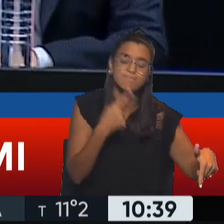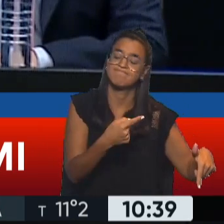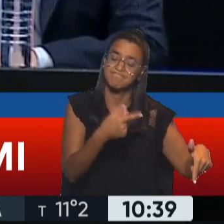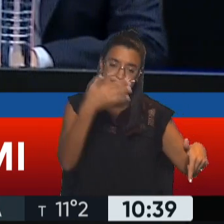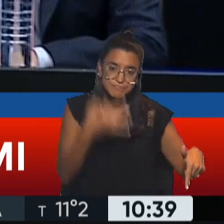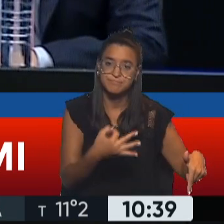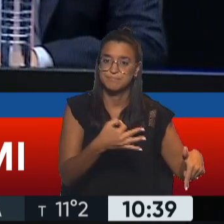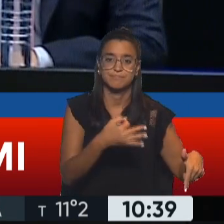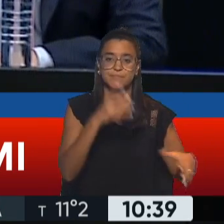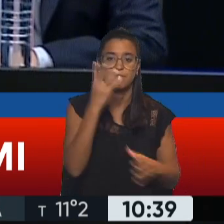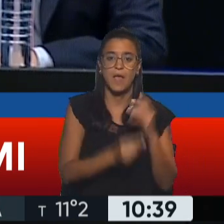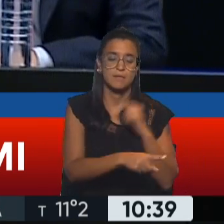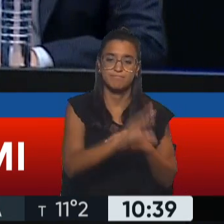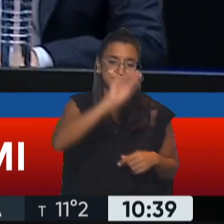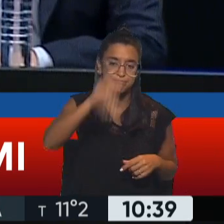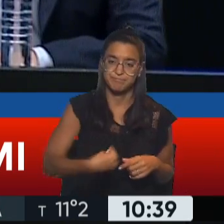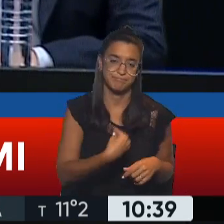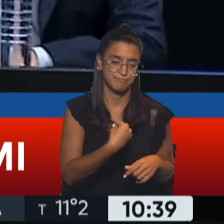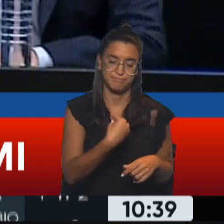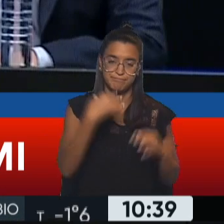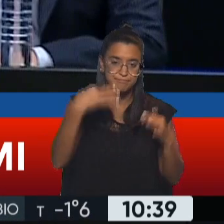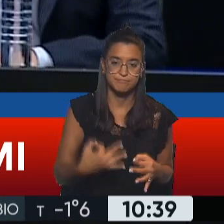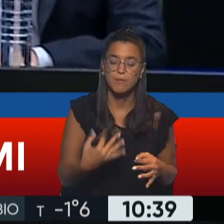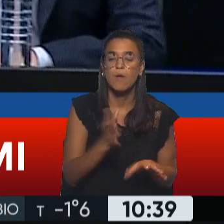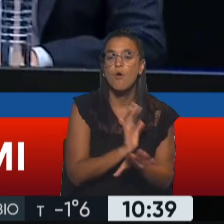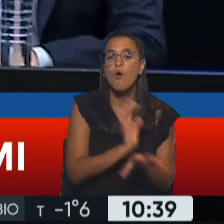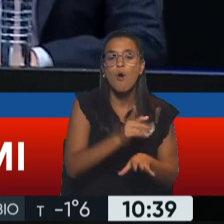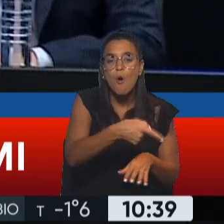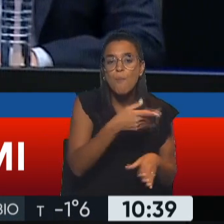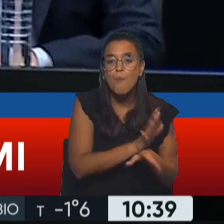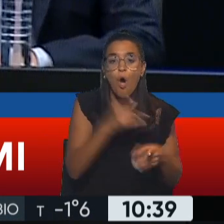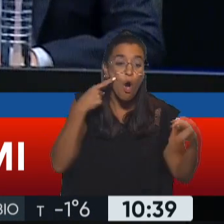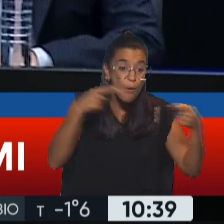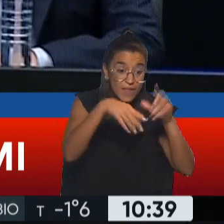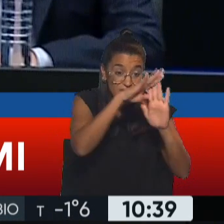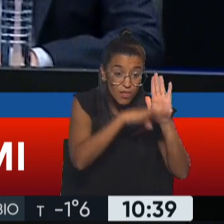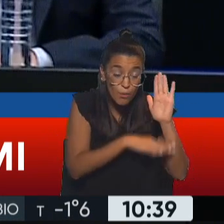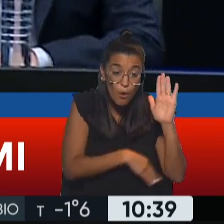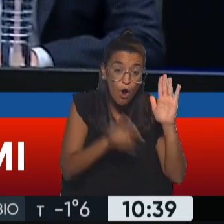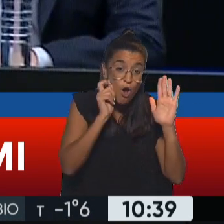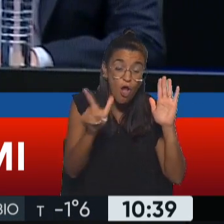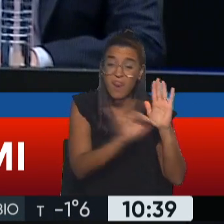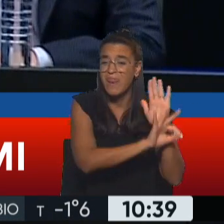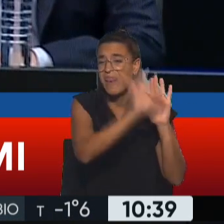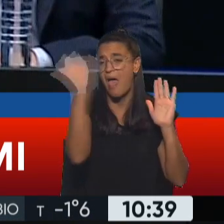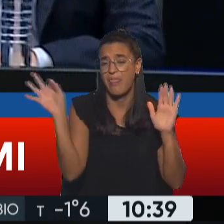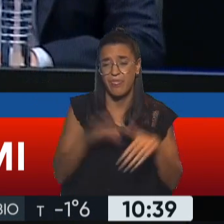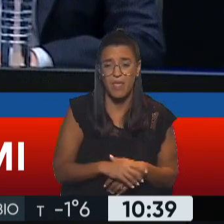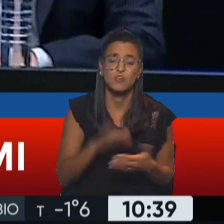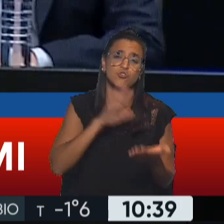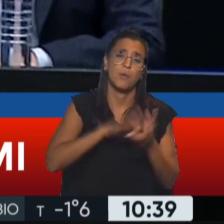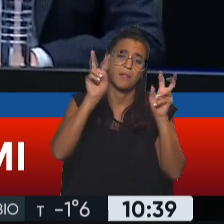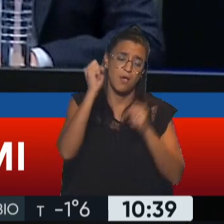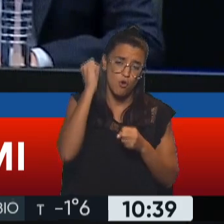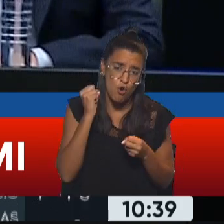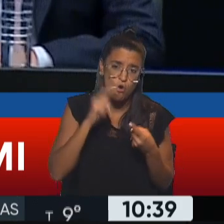programa falló, que el programa no logró alcanzar ninguno de los objetivos que se había planteado, tanto en la esfera